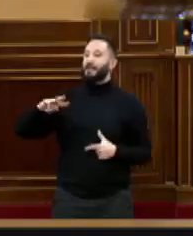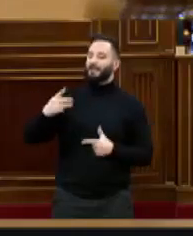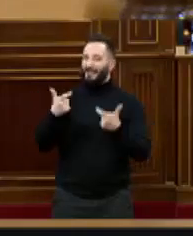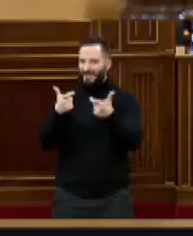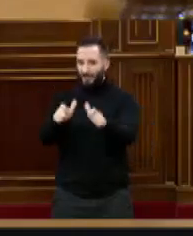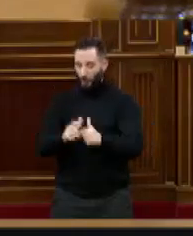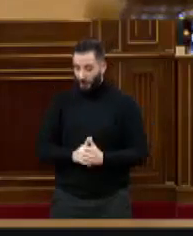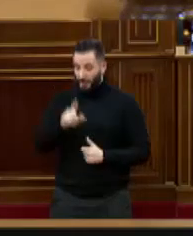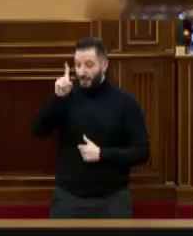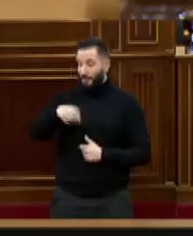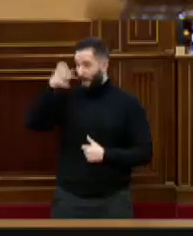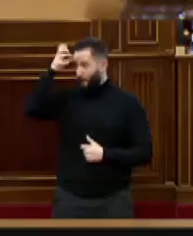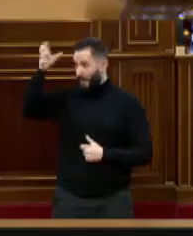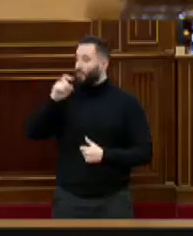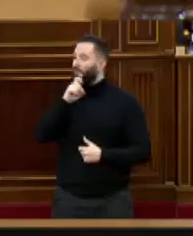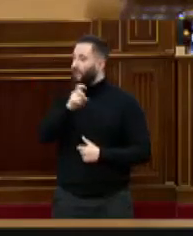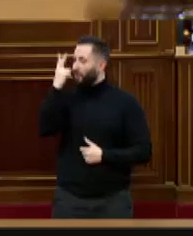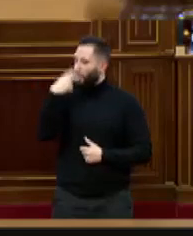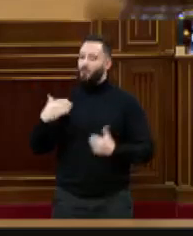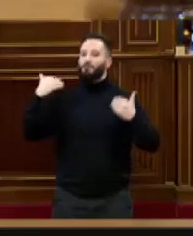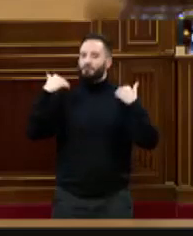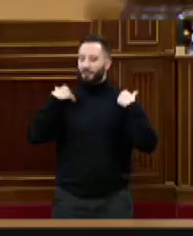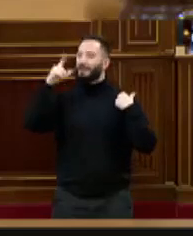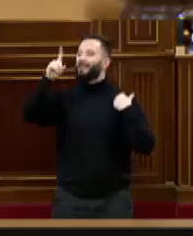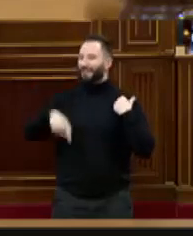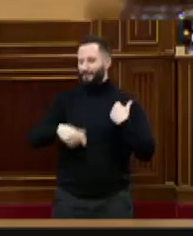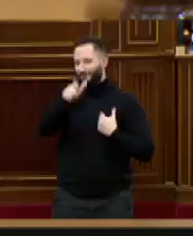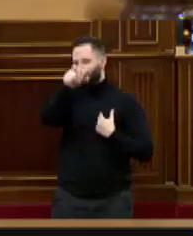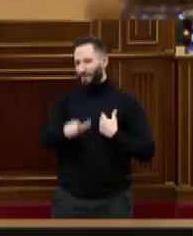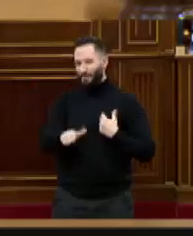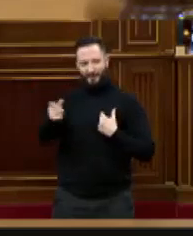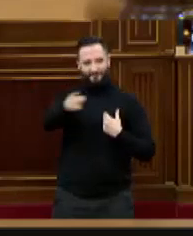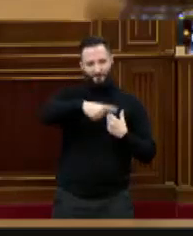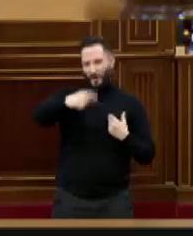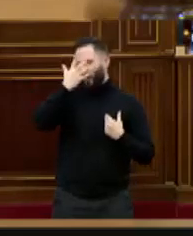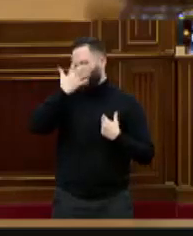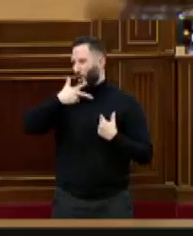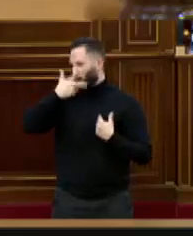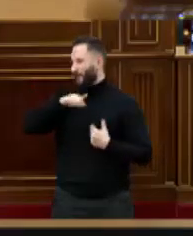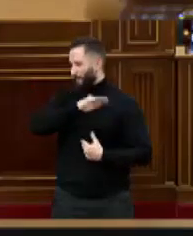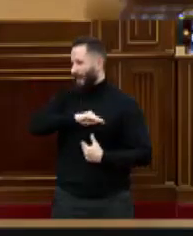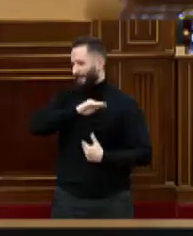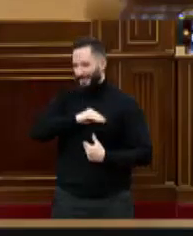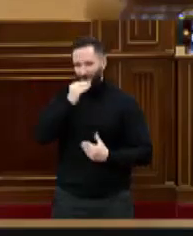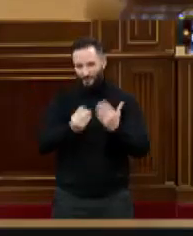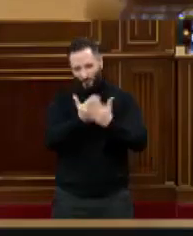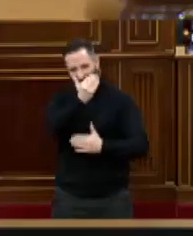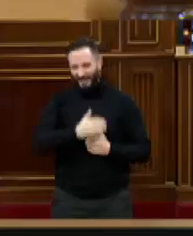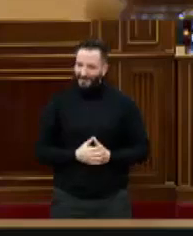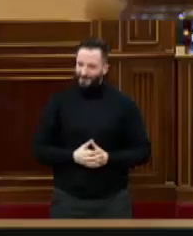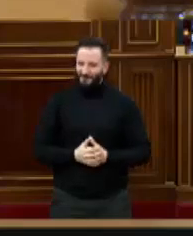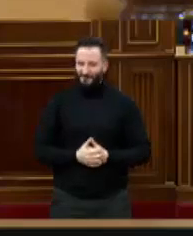y patrono de la fundación once y sobre todo gran conocido por parte de todos nosotros y buen amigo